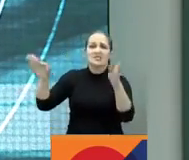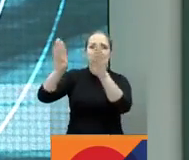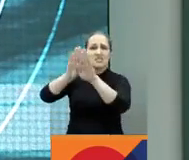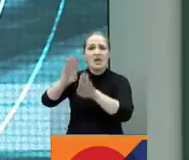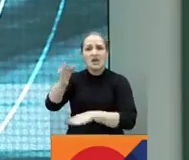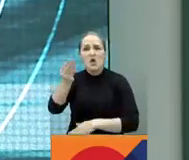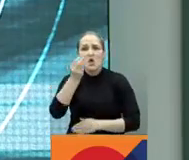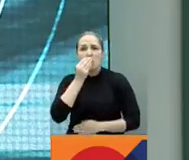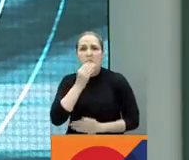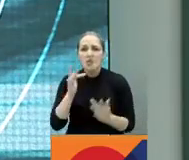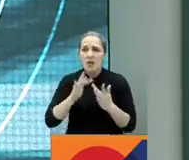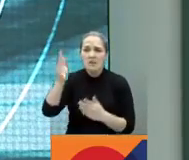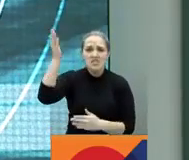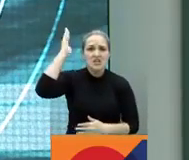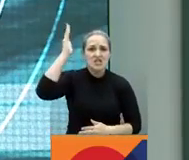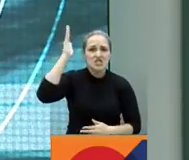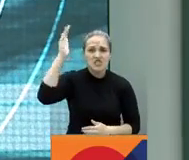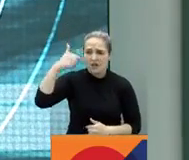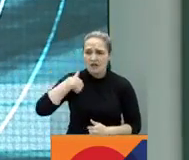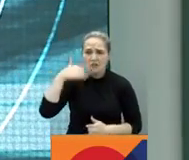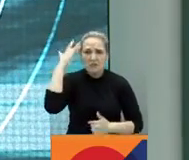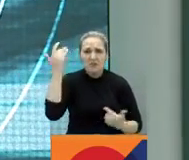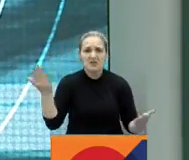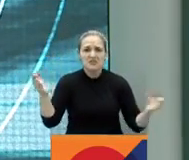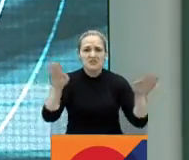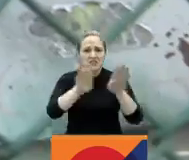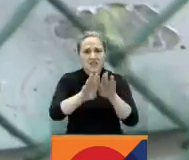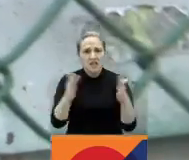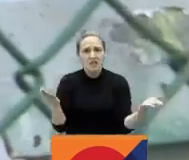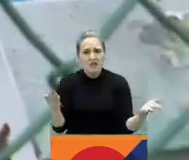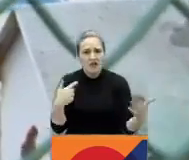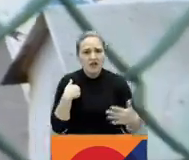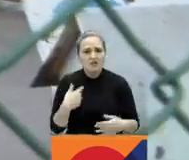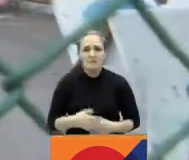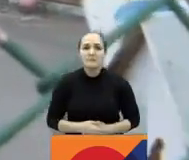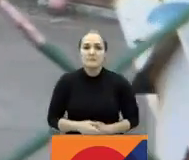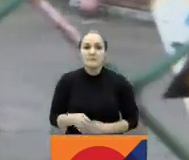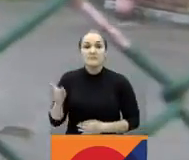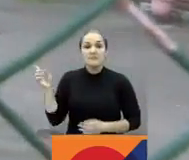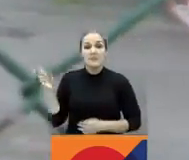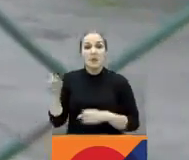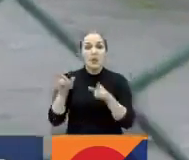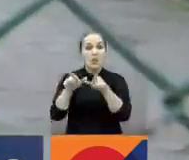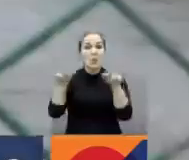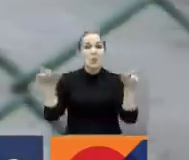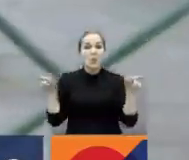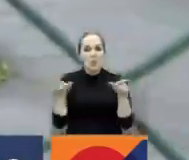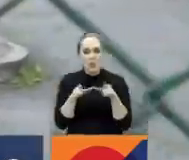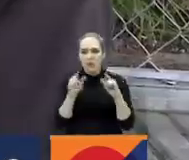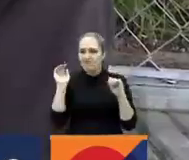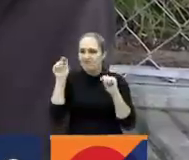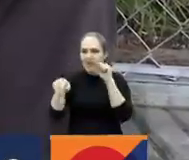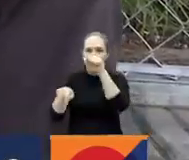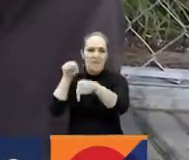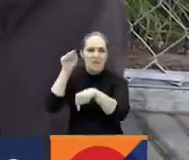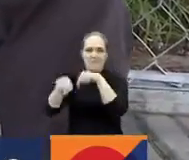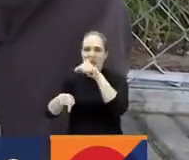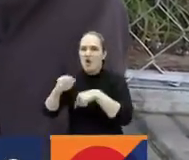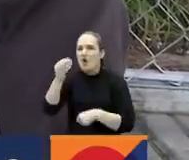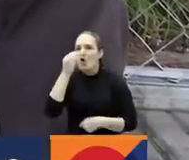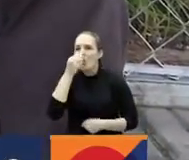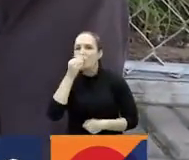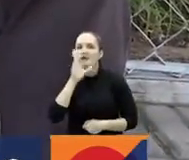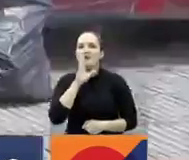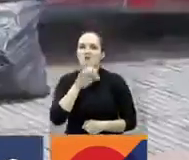comida para los hinchas del fútbol aquí en Bogotá. Así luce lo que otrora era el lugar predilecto para comer de los fanáticos